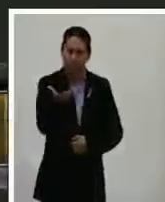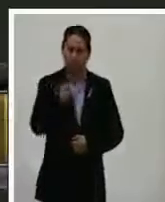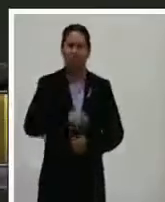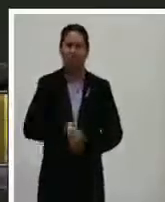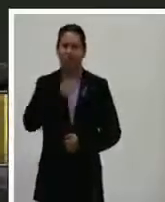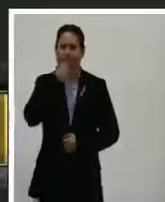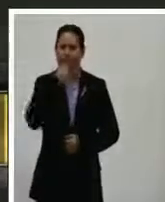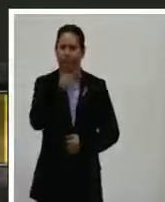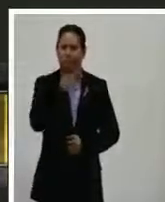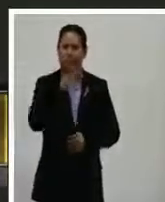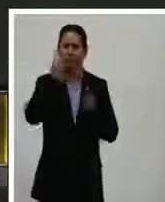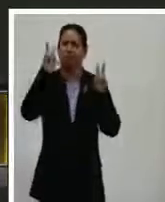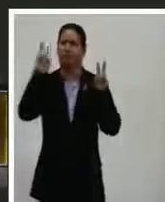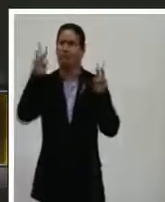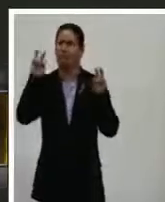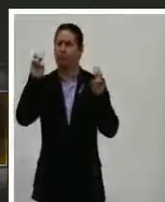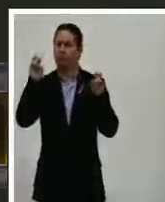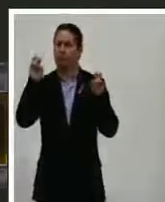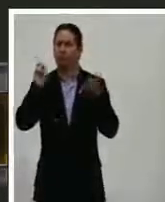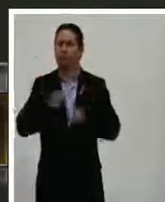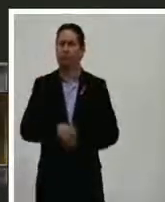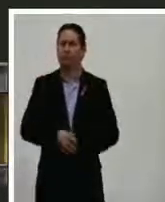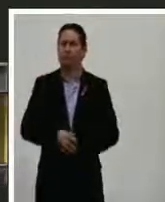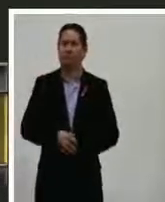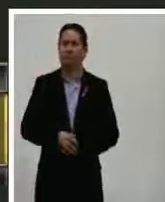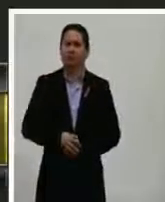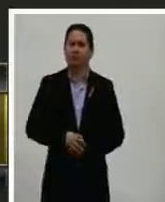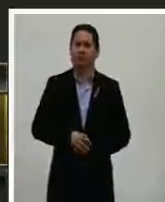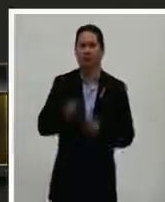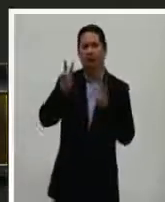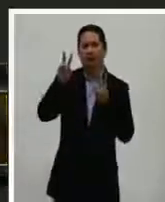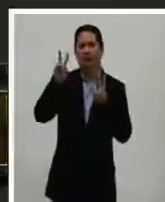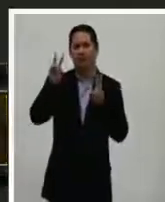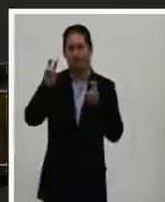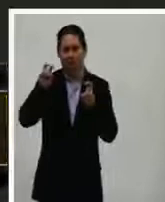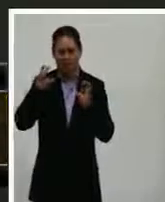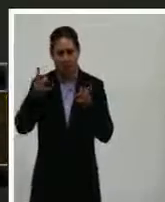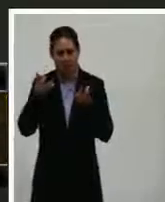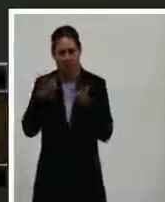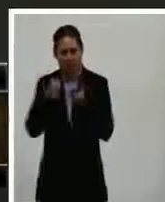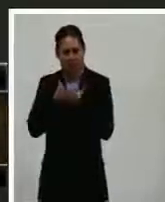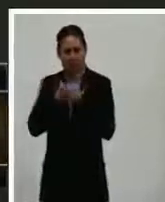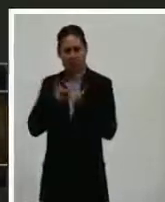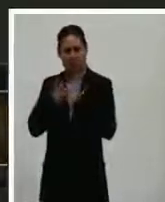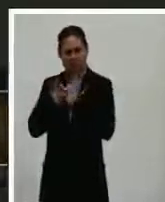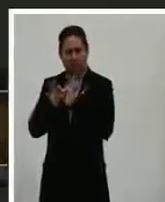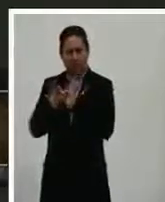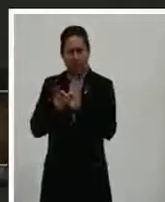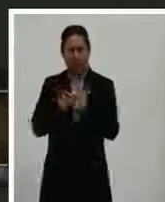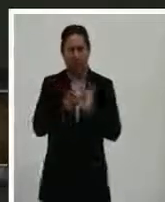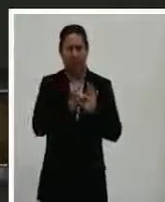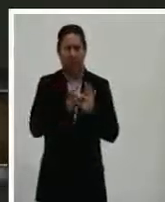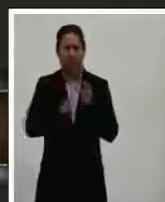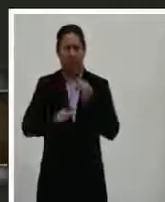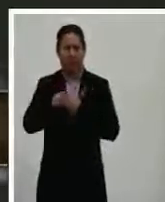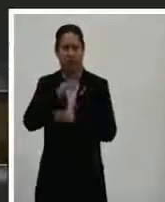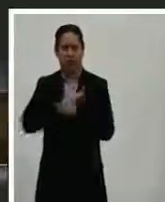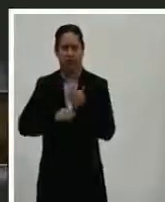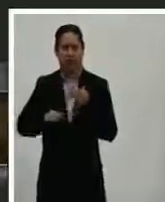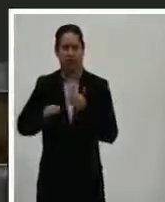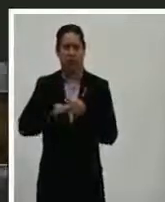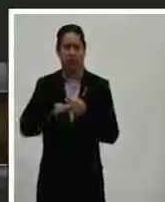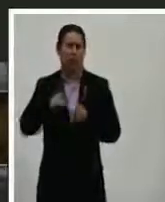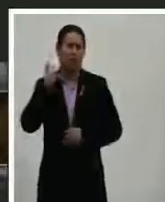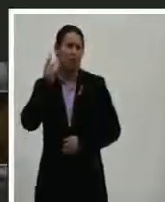que el tema que hoy nos ocupa fue un tema que logró la unidad y el consenso de todas las fuerzas políticas